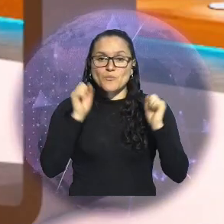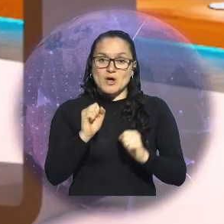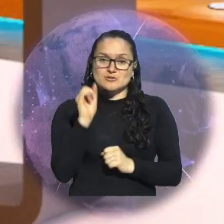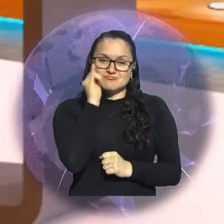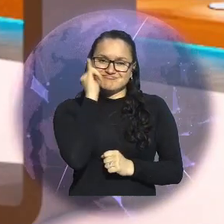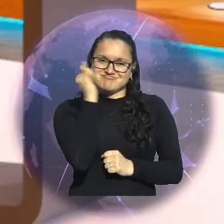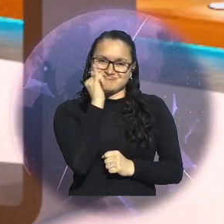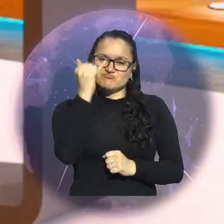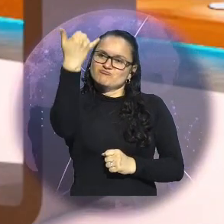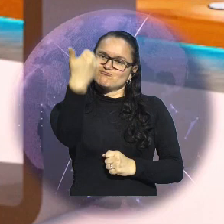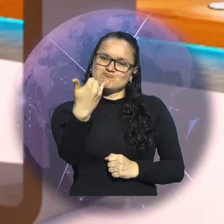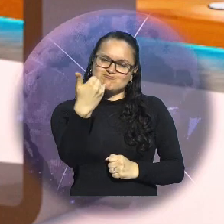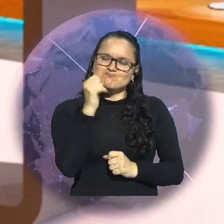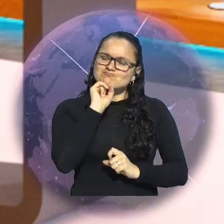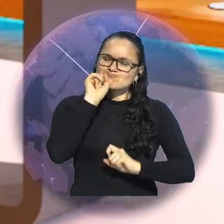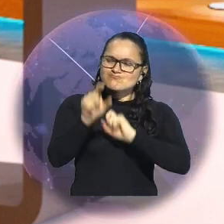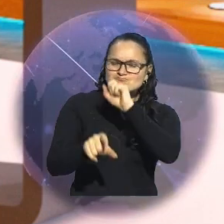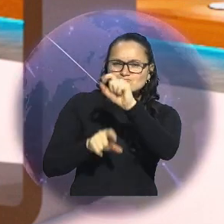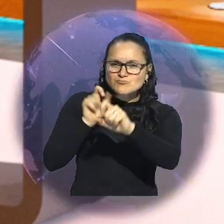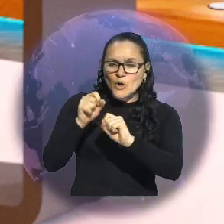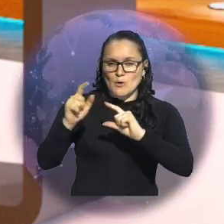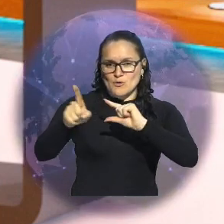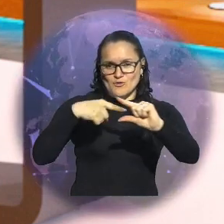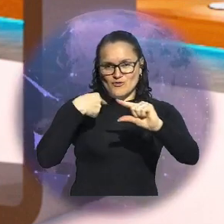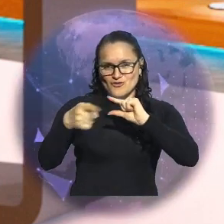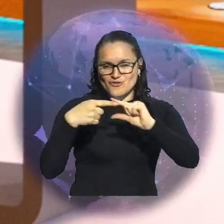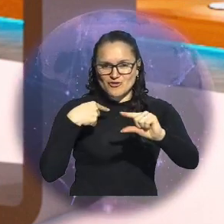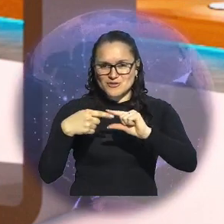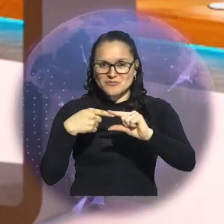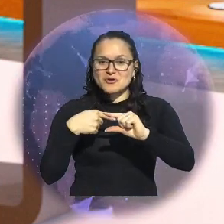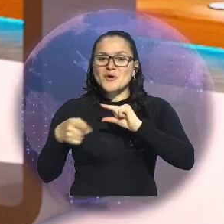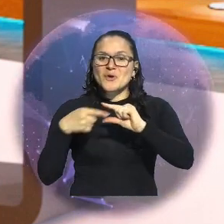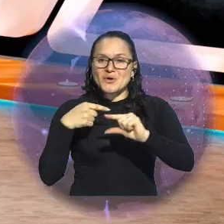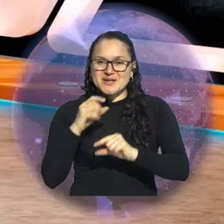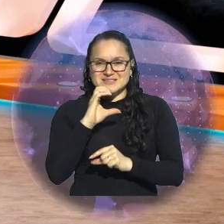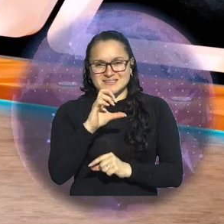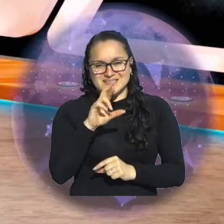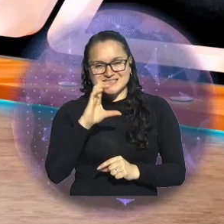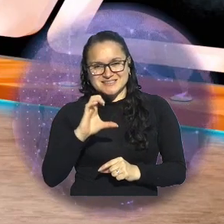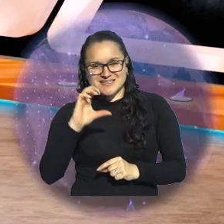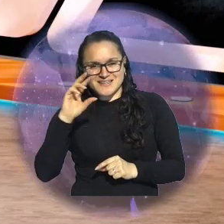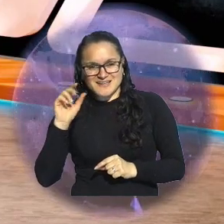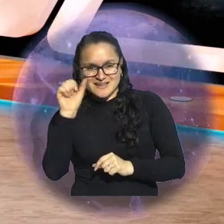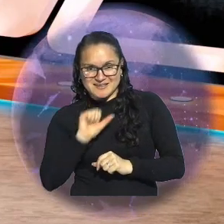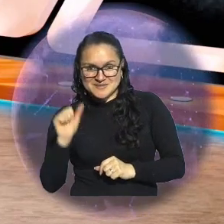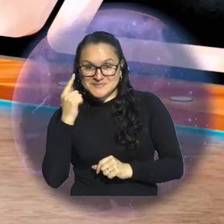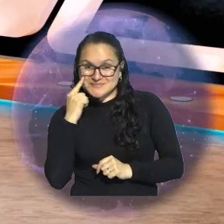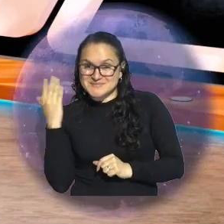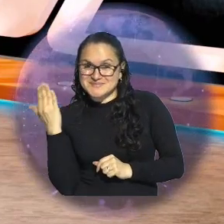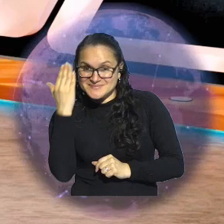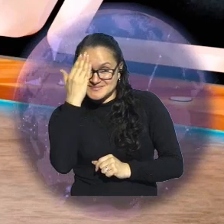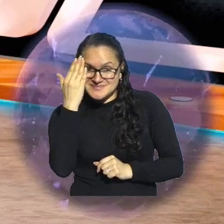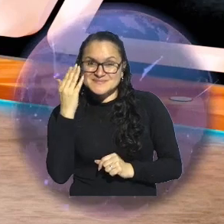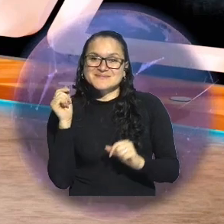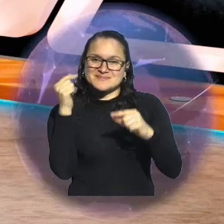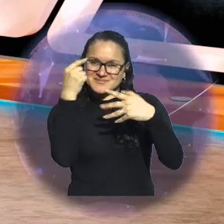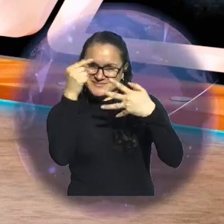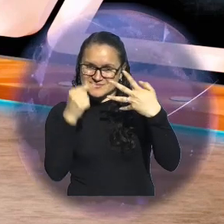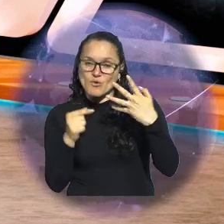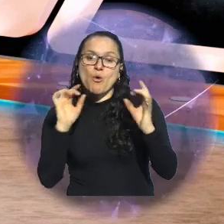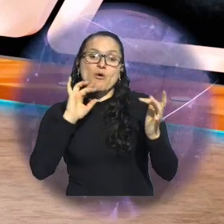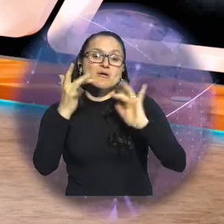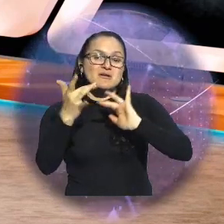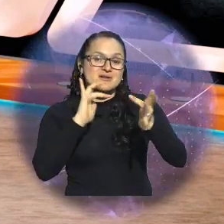y enviarlas a través del correo electrónico ser ese al día arroba cedecom puntogov puntocom oa través de nuestras redes